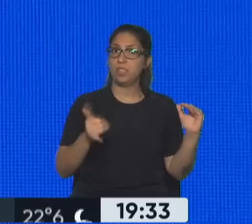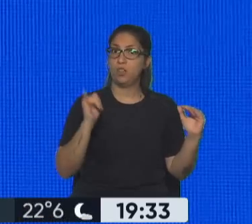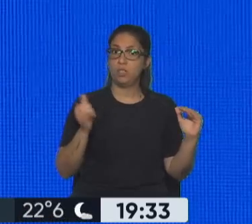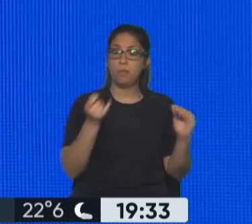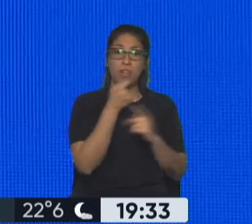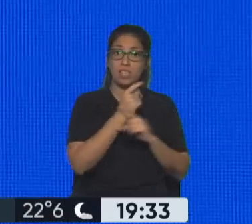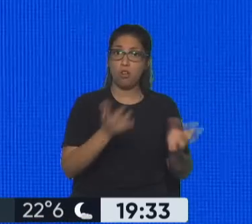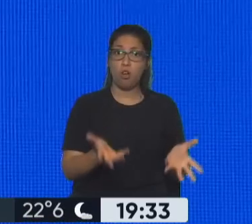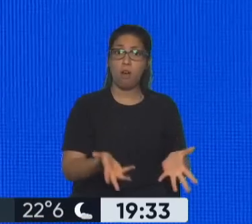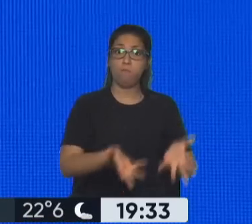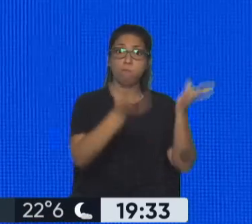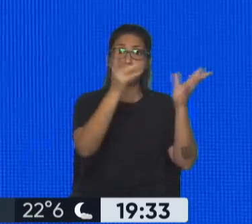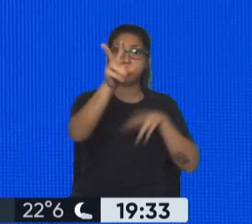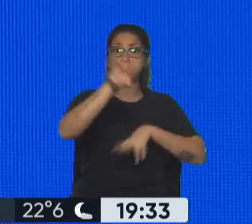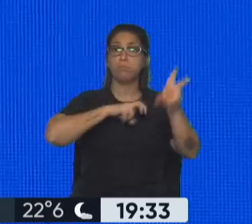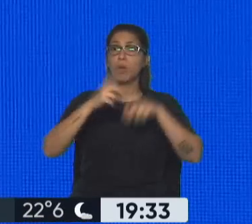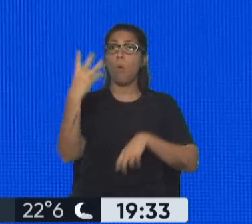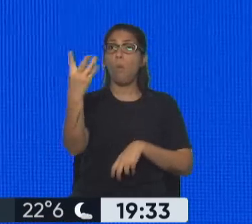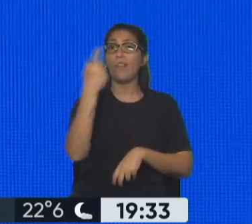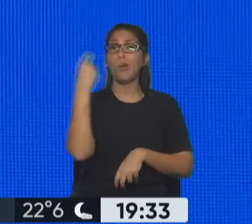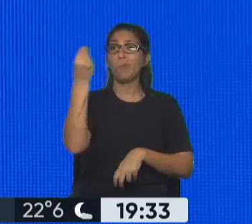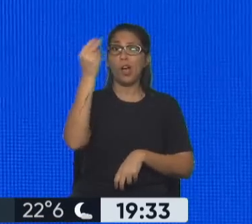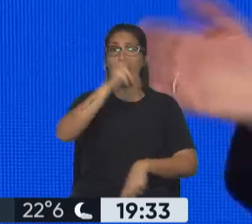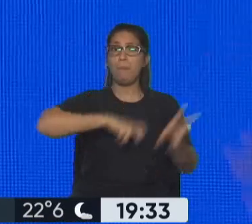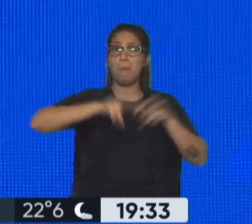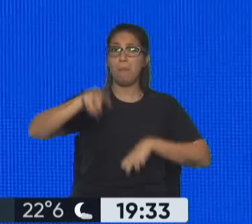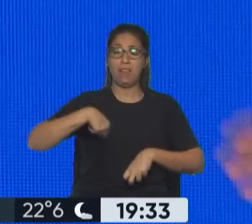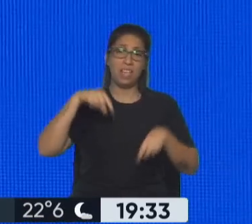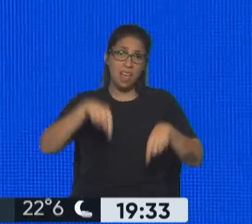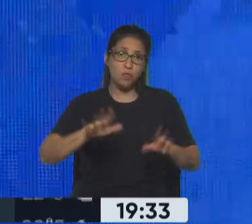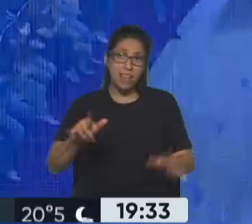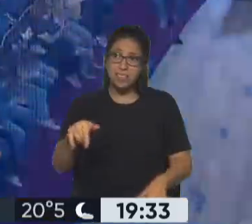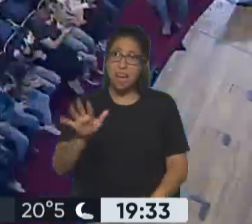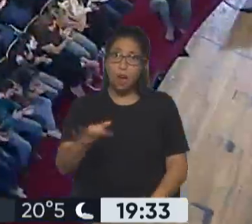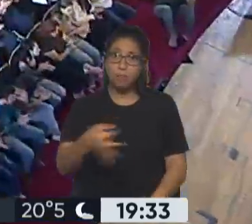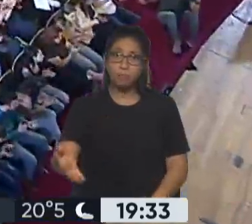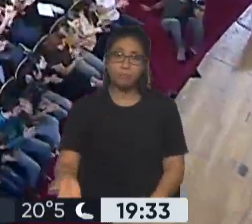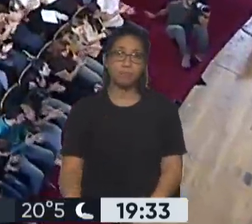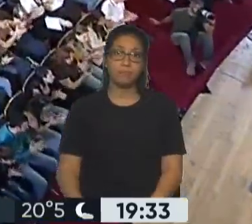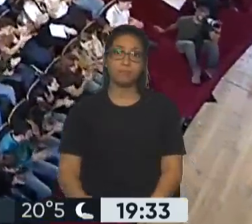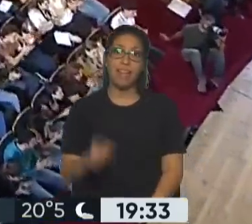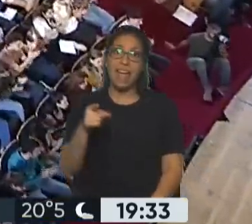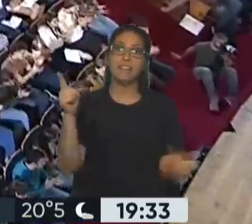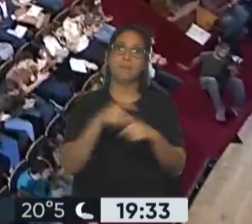el crecimiento se lo van a llevar 4 vivos, que es lo que está pasando ahora. Este es el tema.